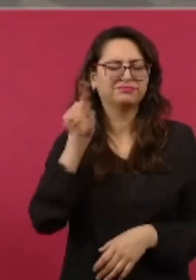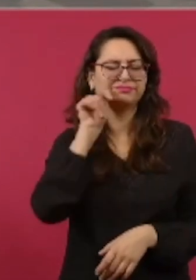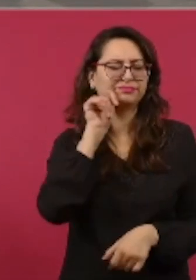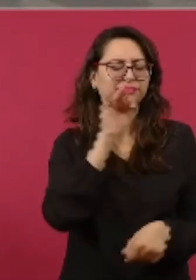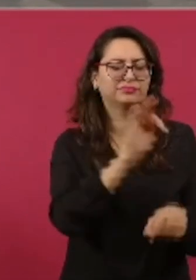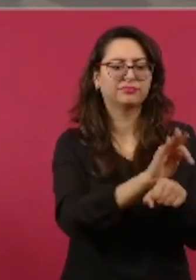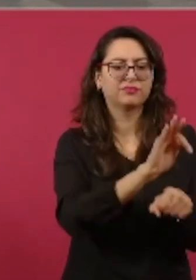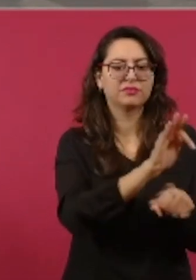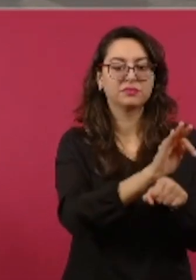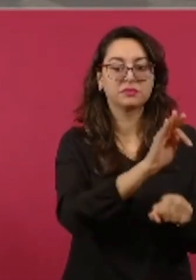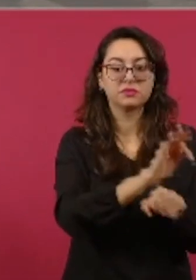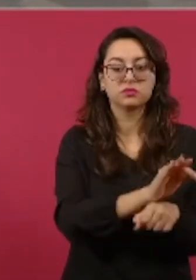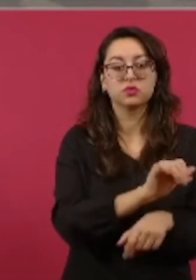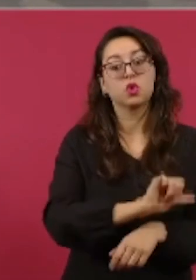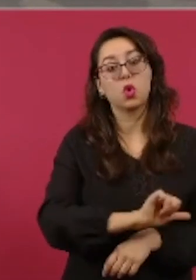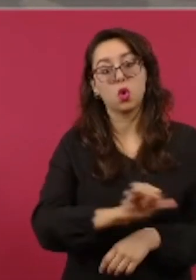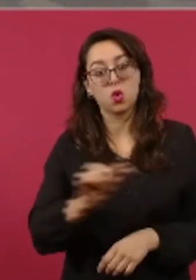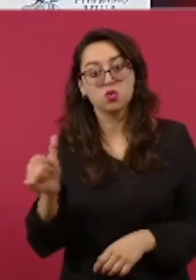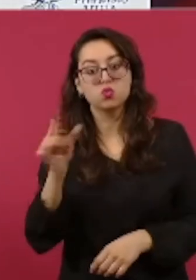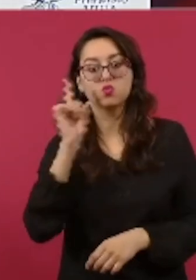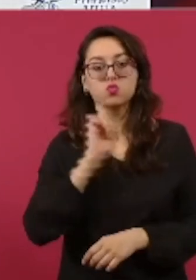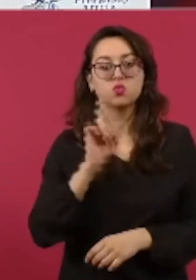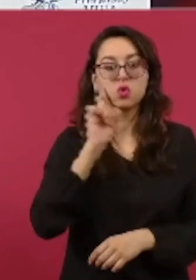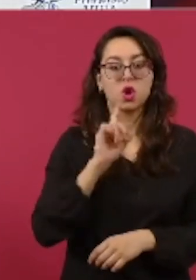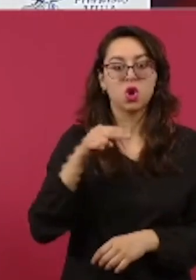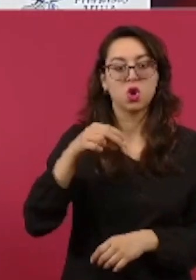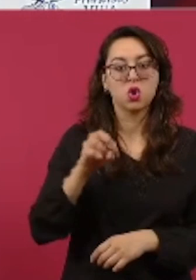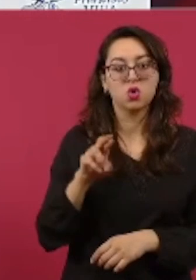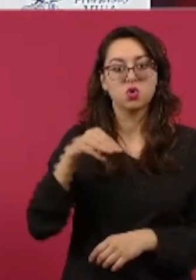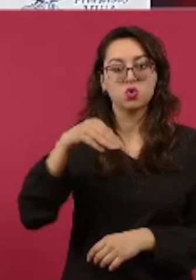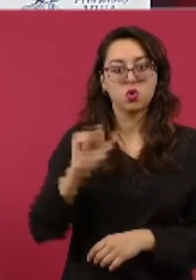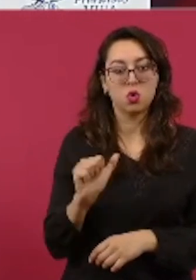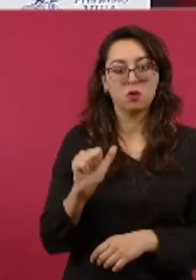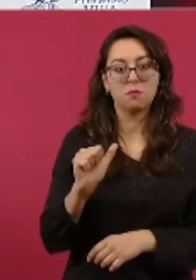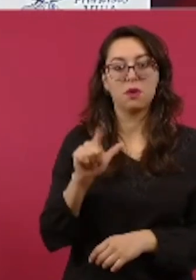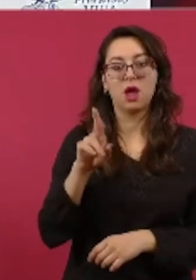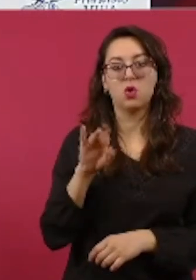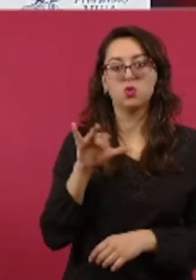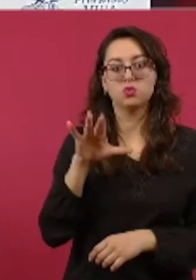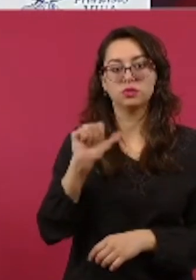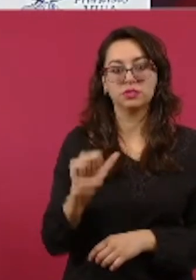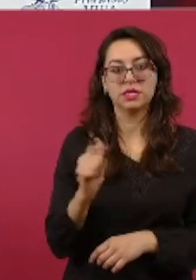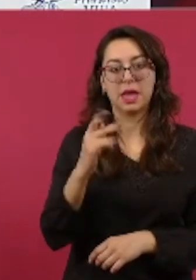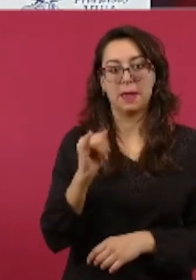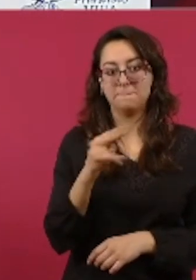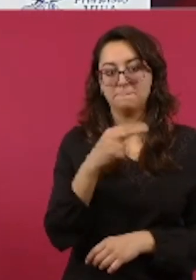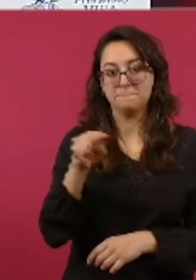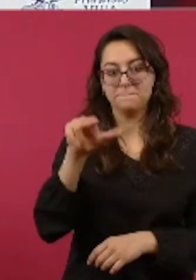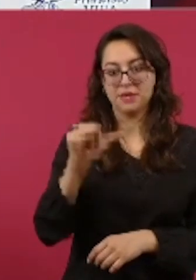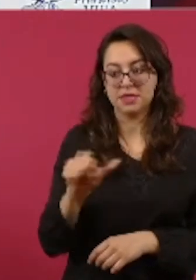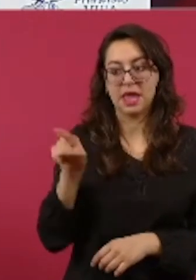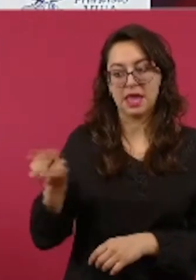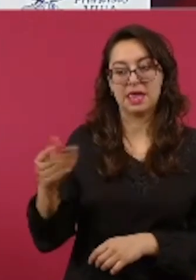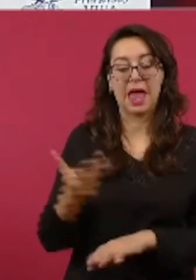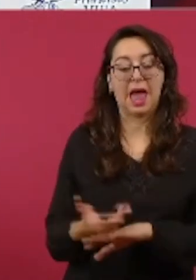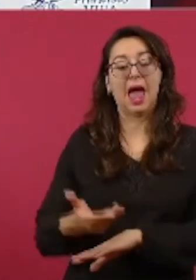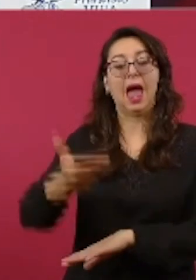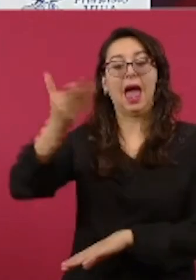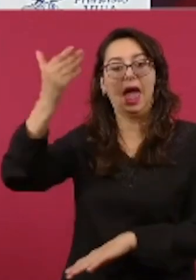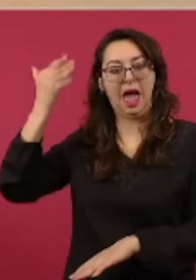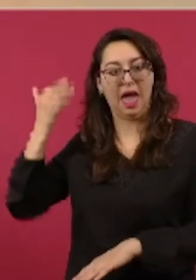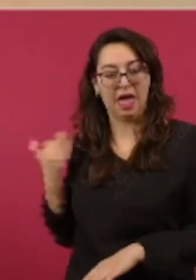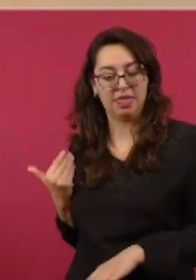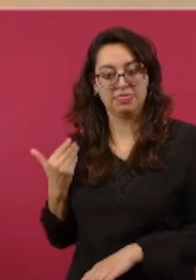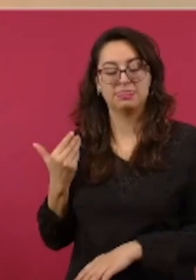ministra Norma Lucía Piña Hernández, pero en su calidad de presidenta del Consejo de la Judicatura Federal, y la